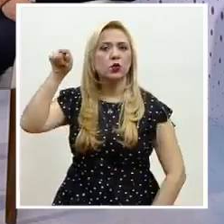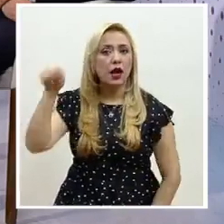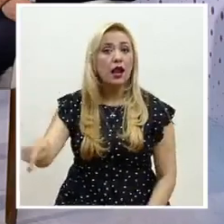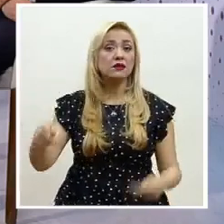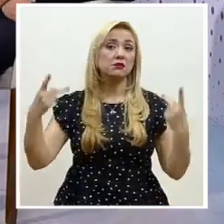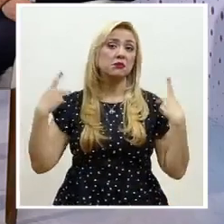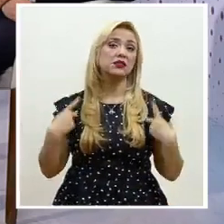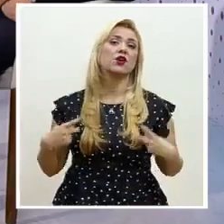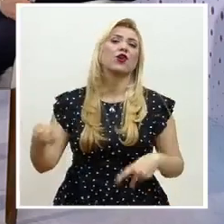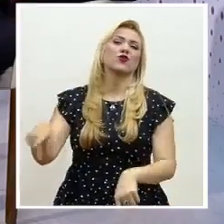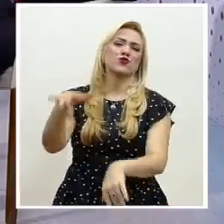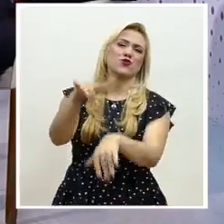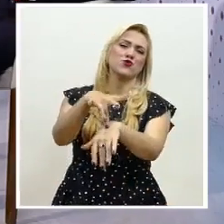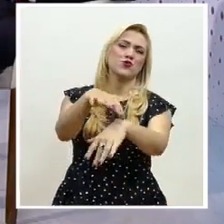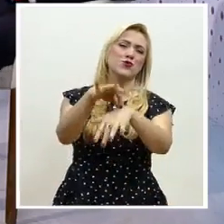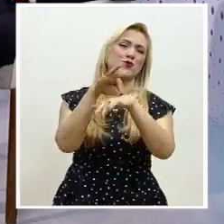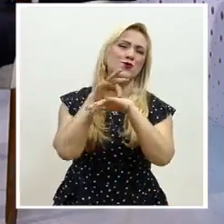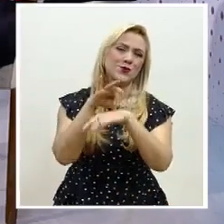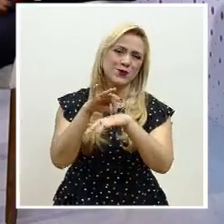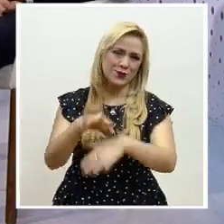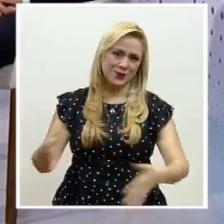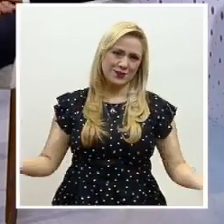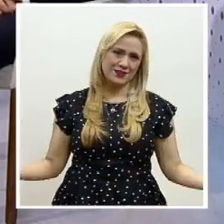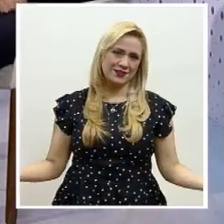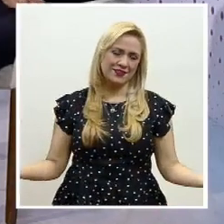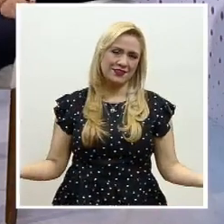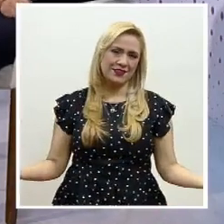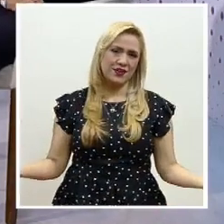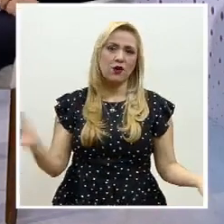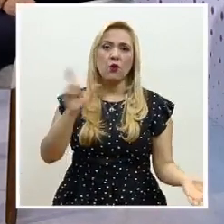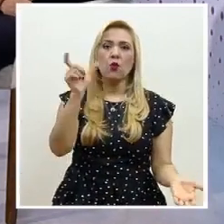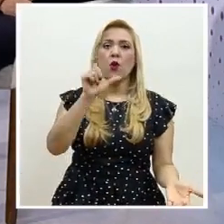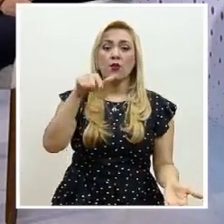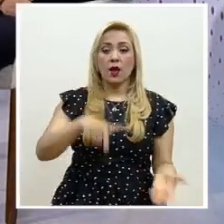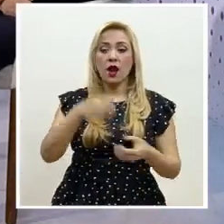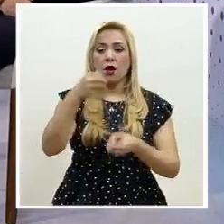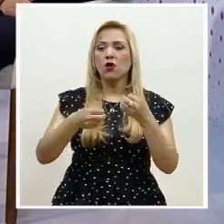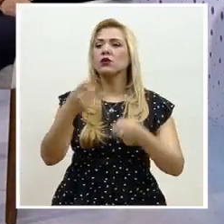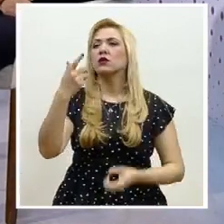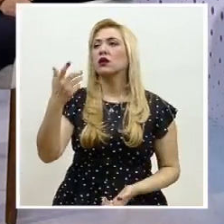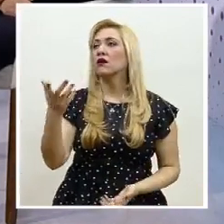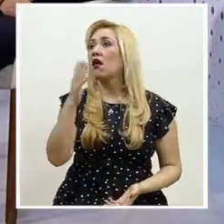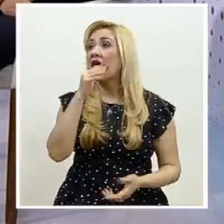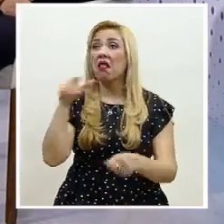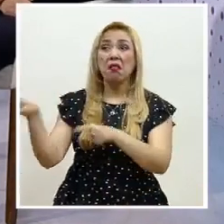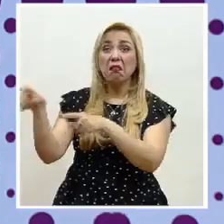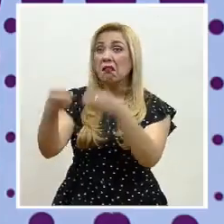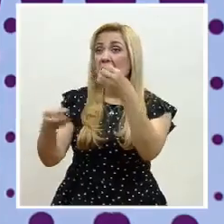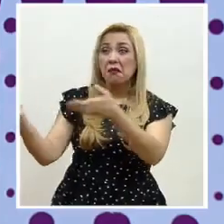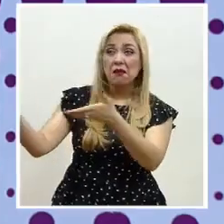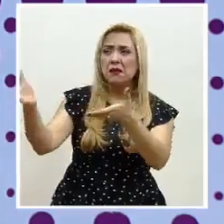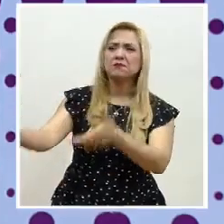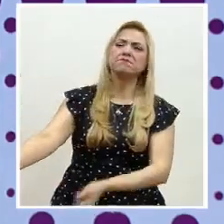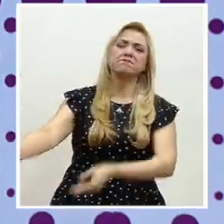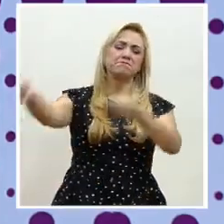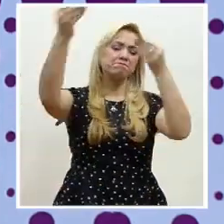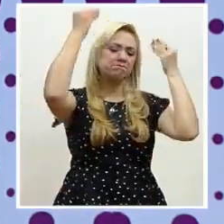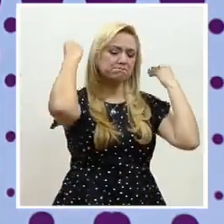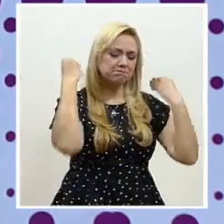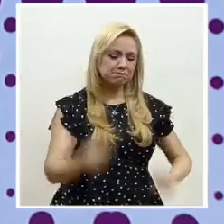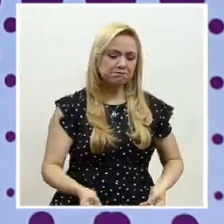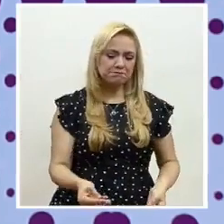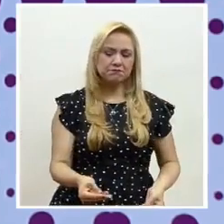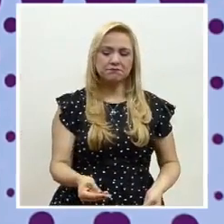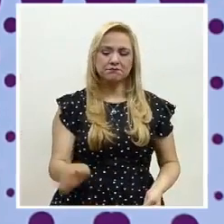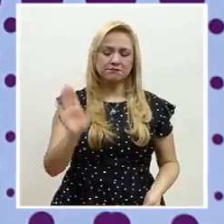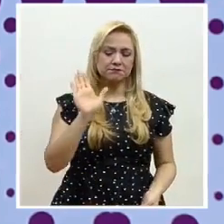más interesantes vienen en las facultades de atracción. Y entonces hemos destinado todo un recurso humano, intelectual, de discusión